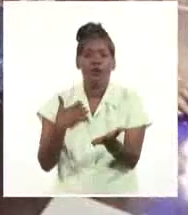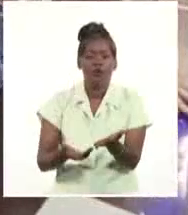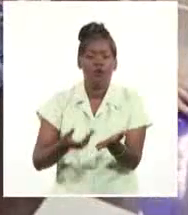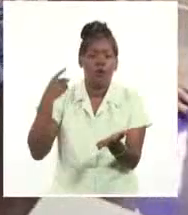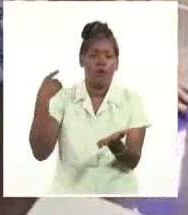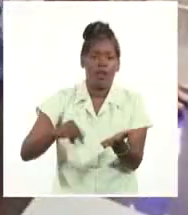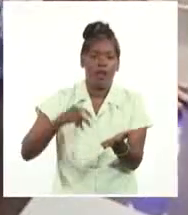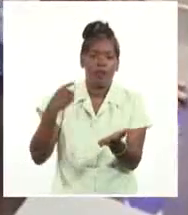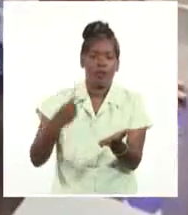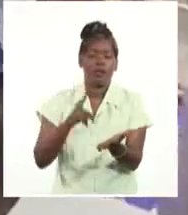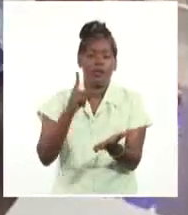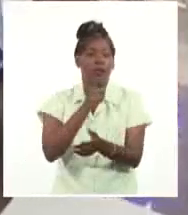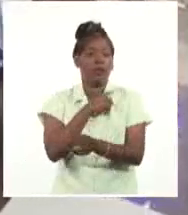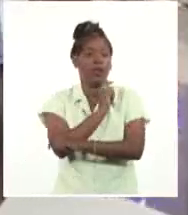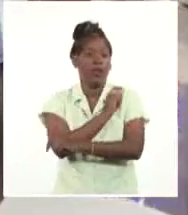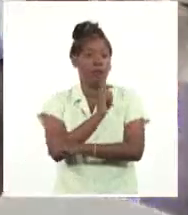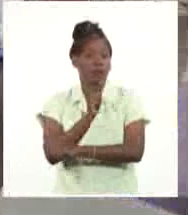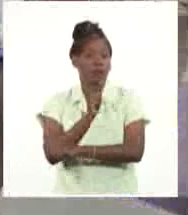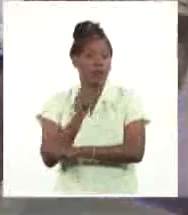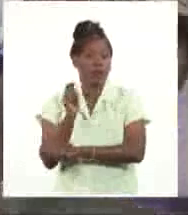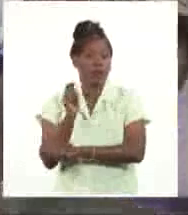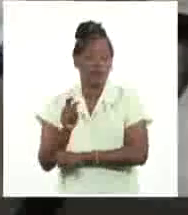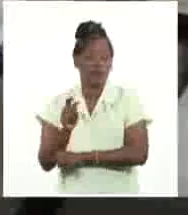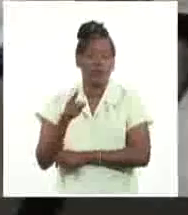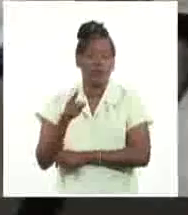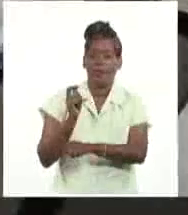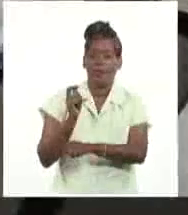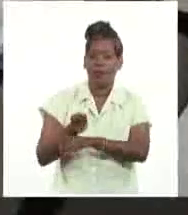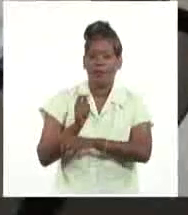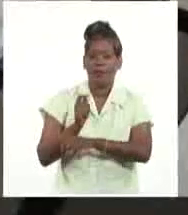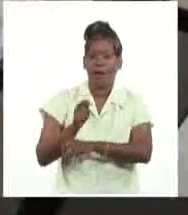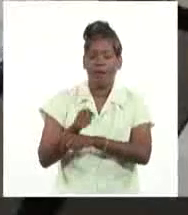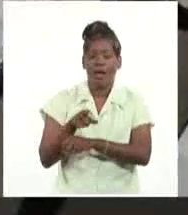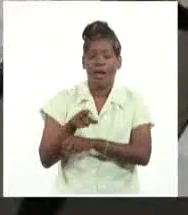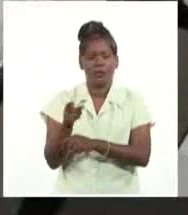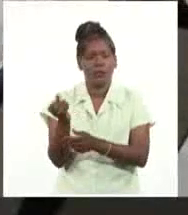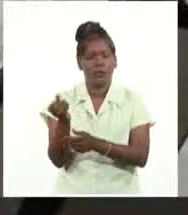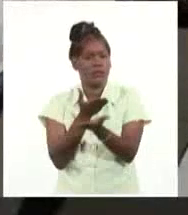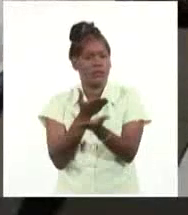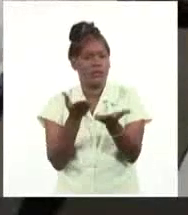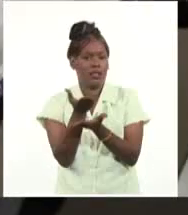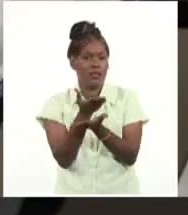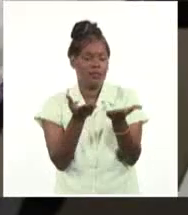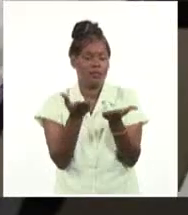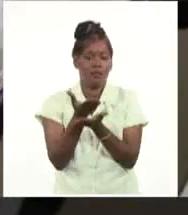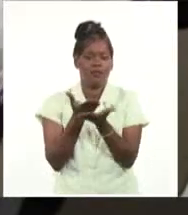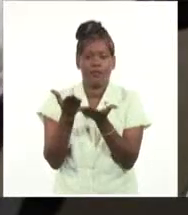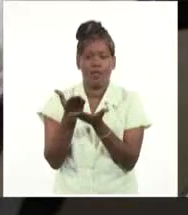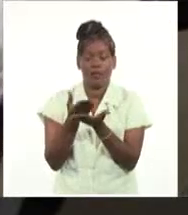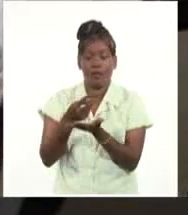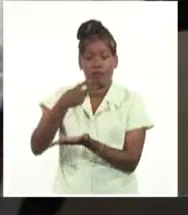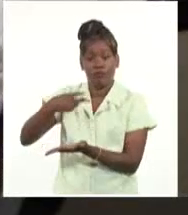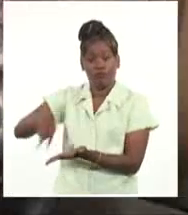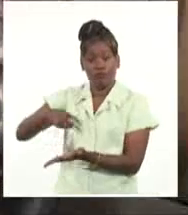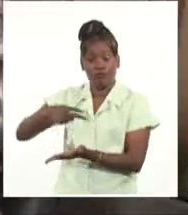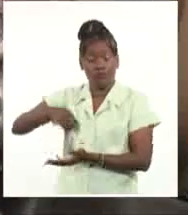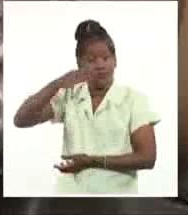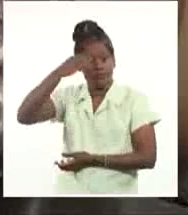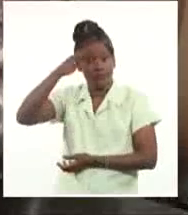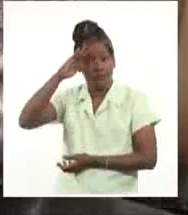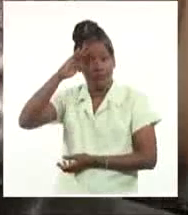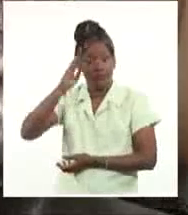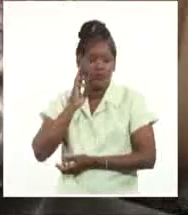la coreógrafa Susana Pous, y posteriormente departieron amistosamente con Biensay Valdés. La bailarina cubana recordó sus